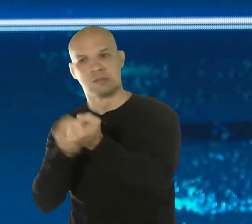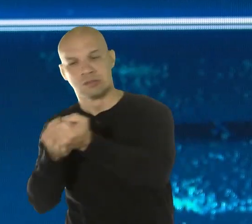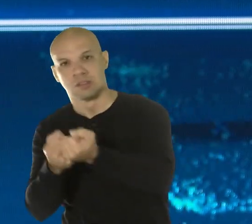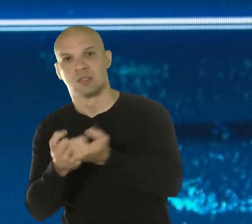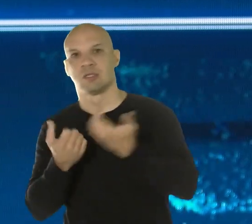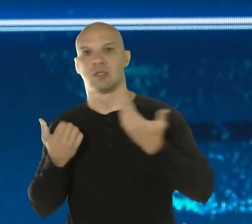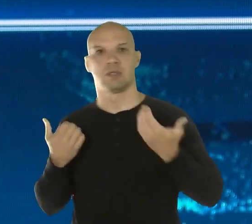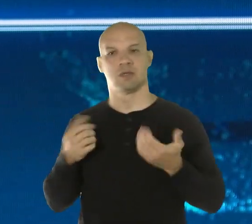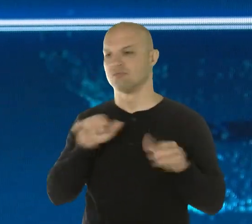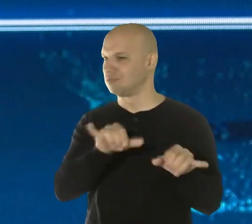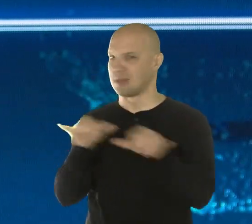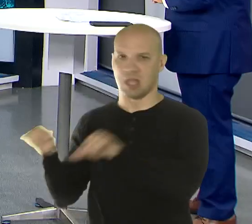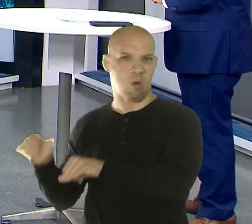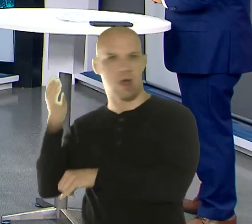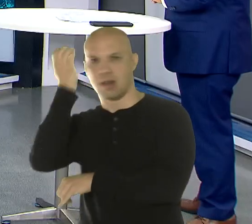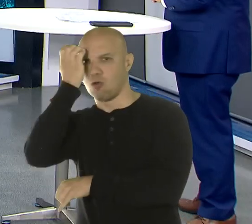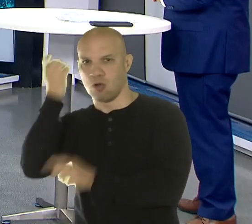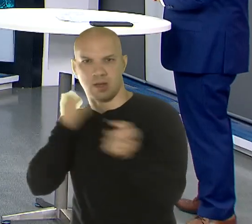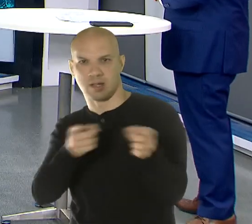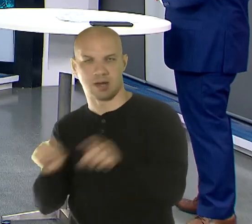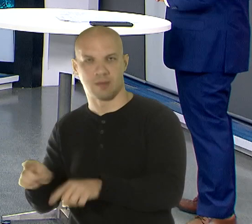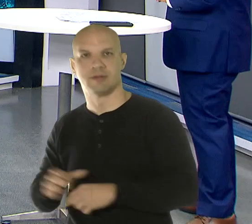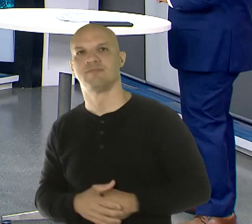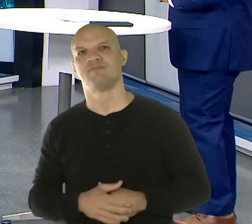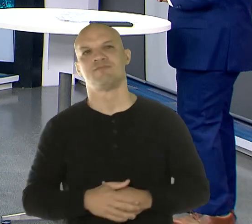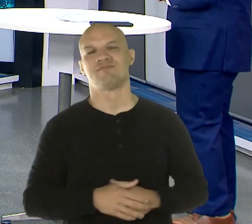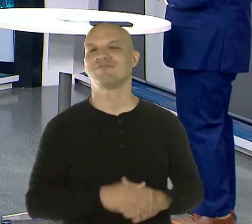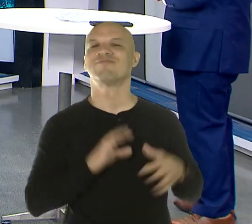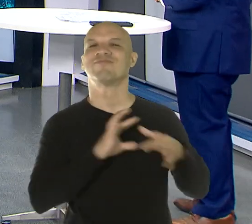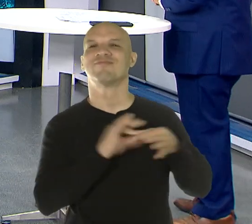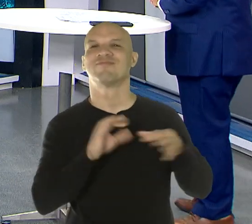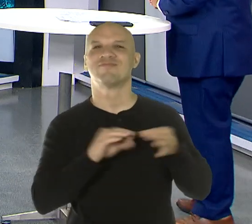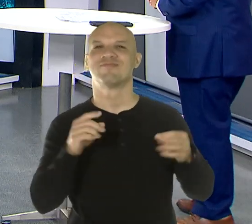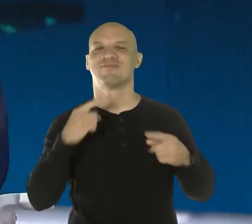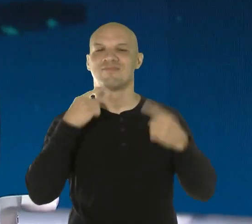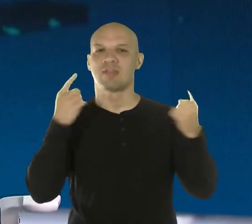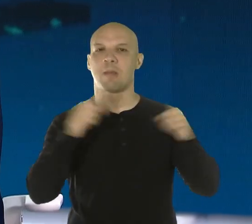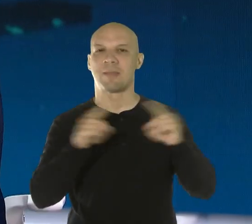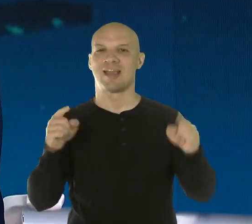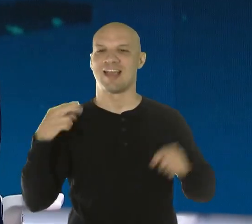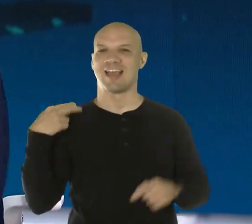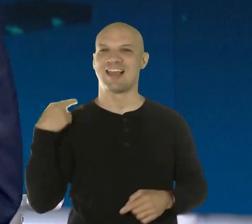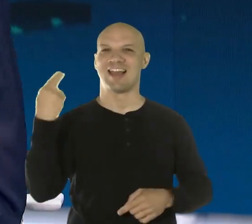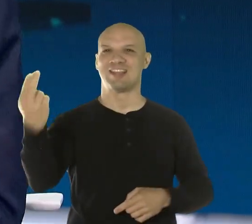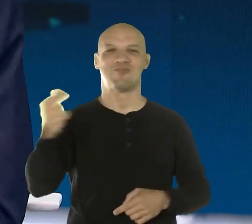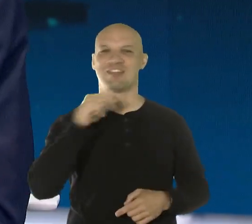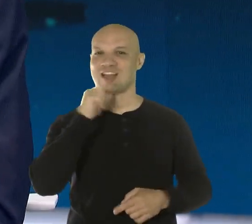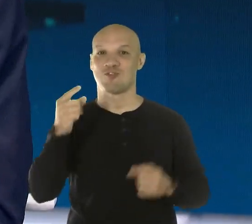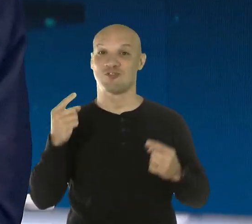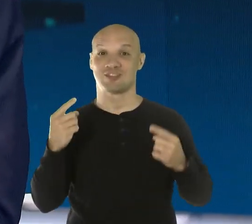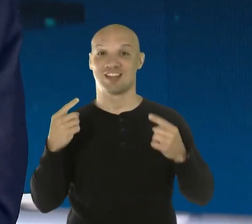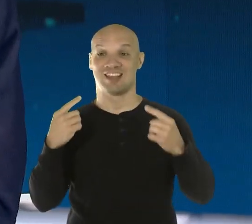y la adquisición por parte de UBS. Hay un refrán famoso de que dicen que la historia no se repite, pero rima. Exacto. Y